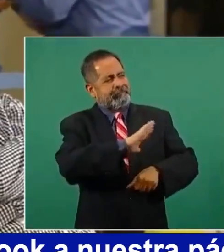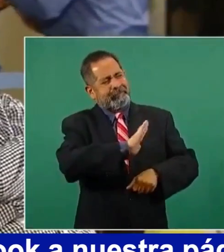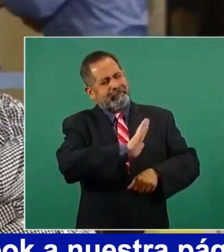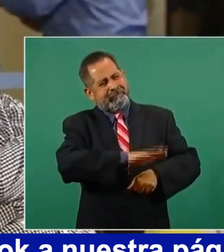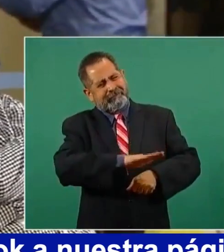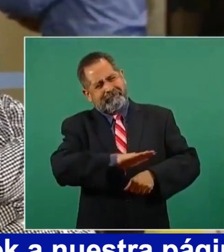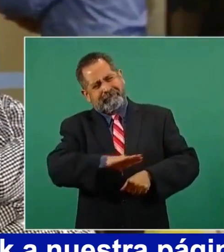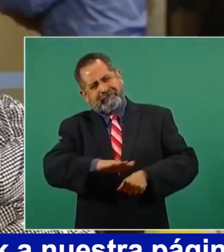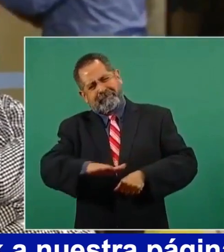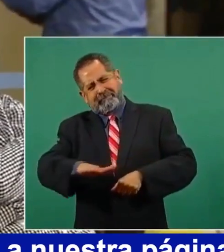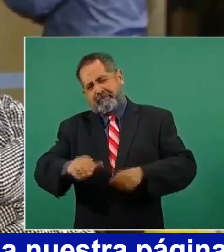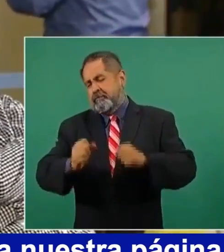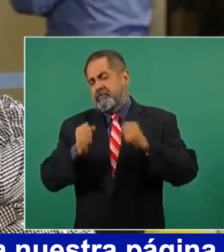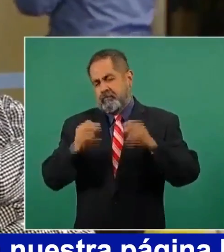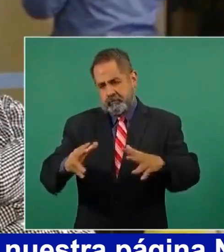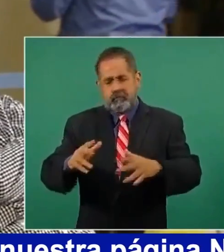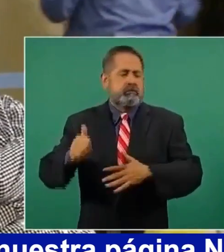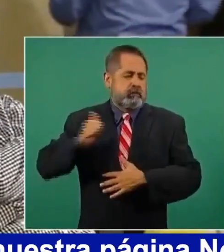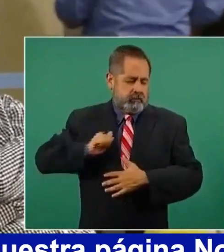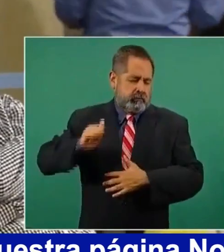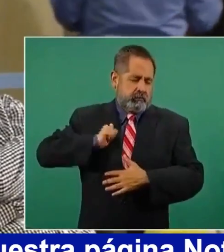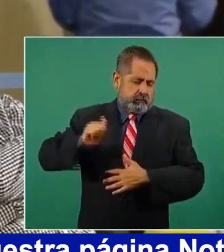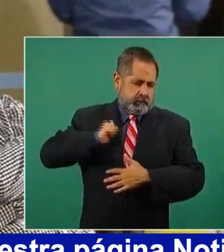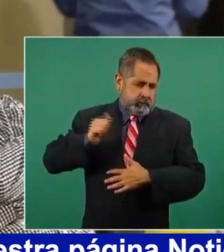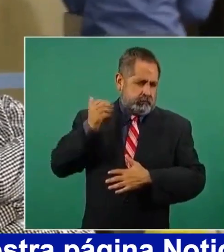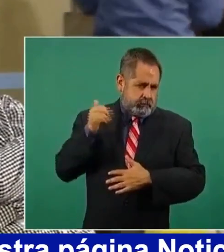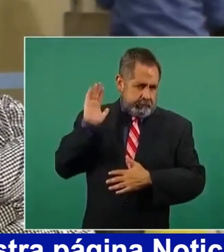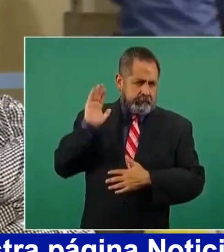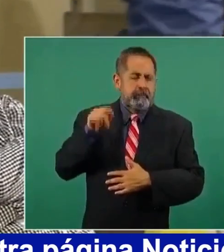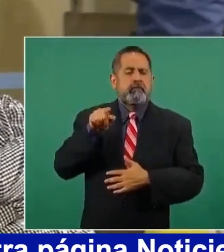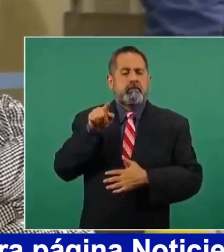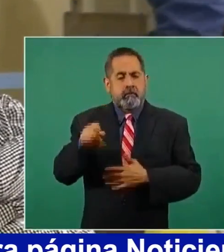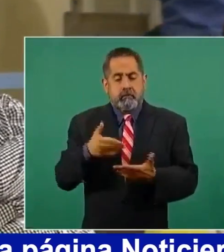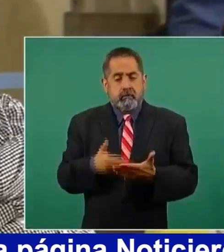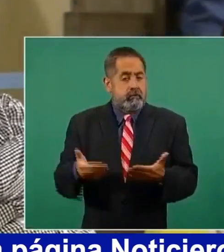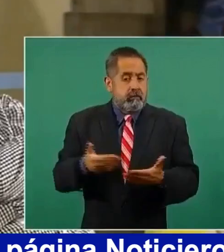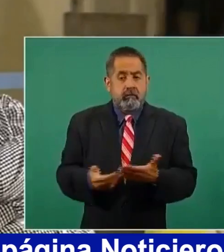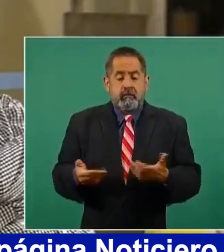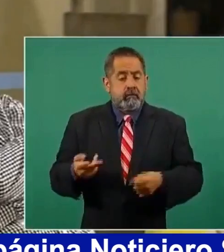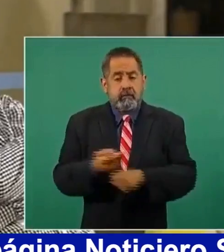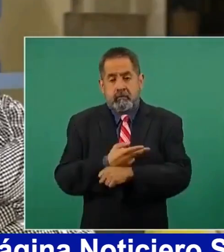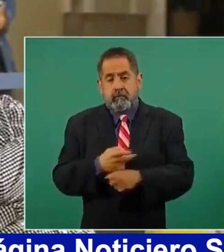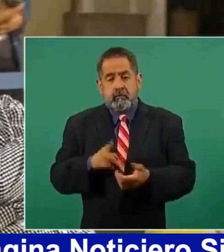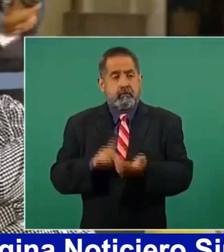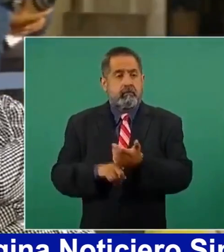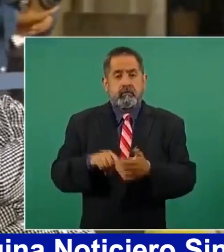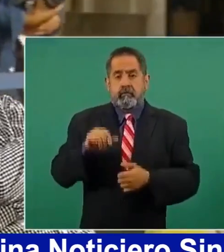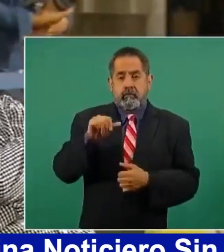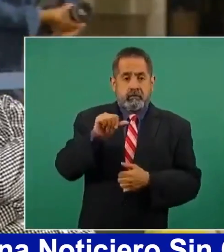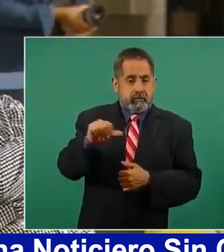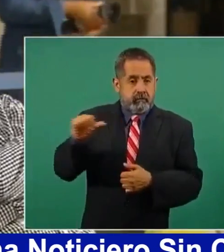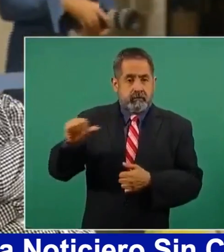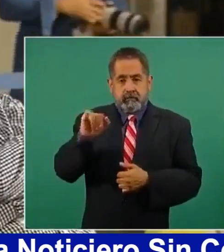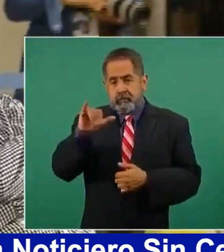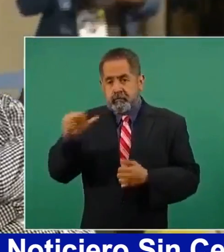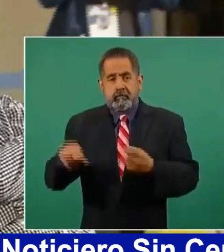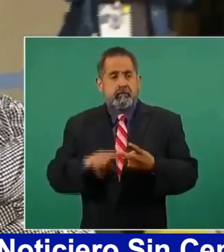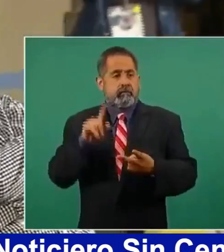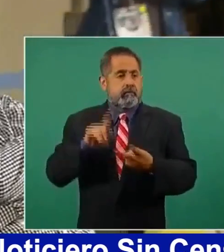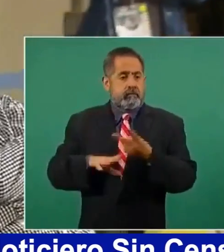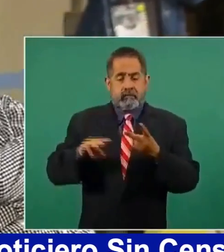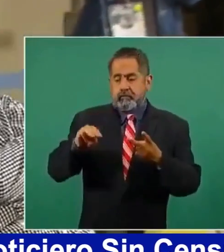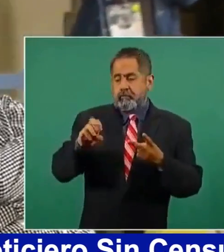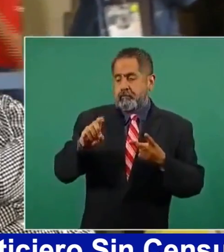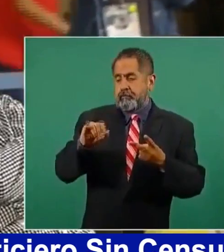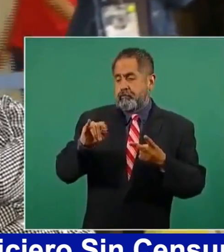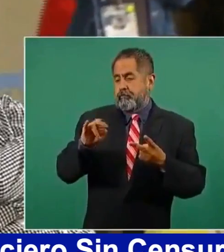Y estamos viendo un poco esta situación ahora, en que Asia, el Mediterráneo Oriental,